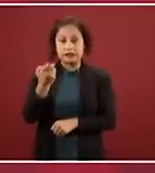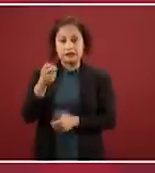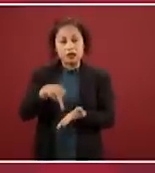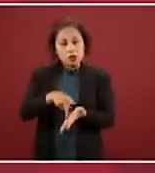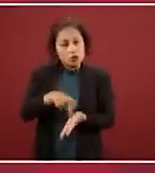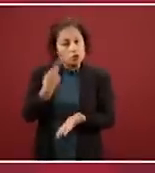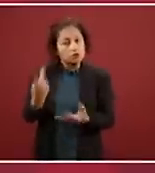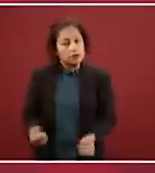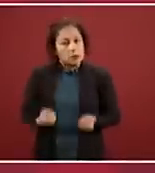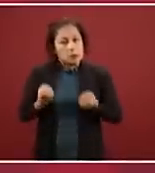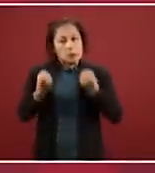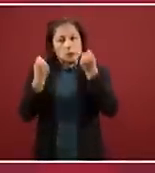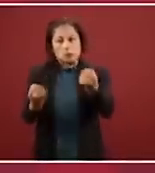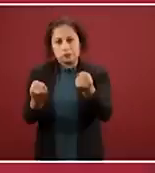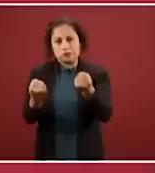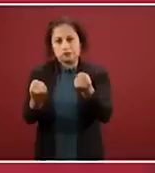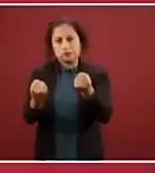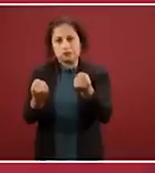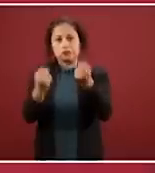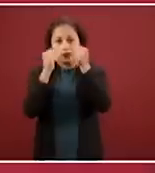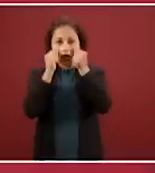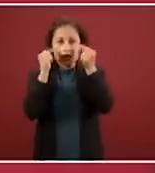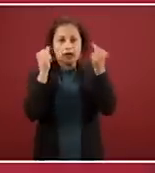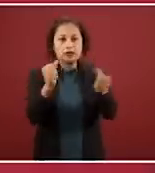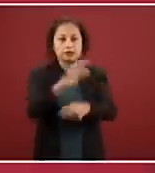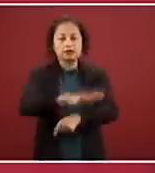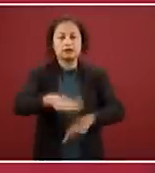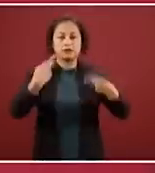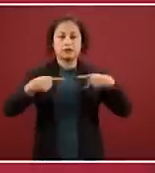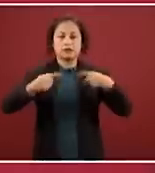para no dejar de atender a los jóvenes